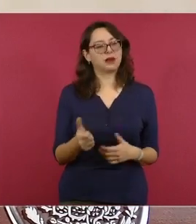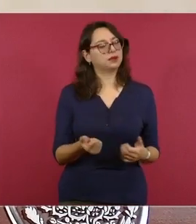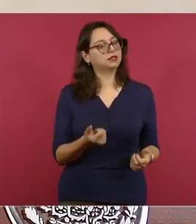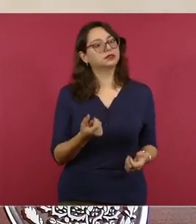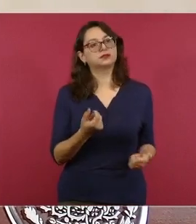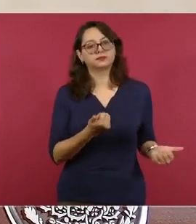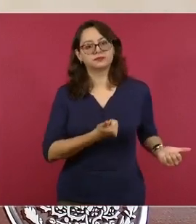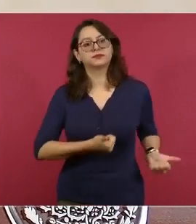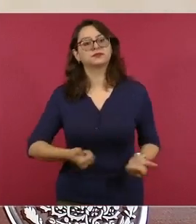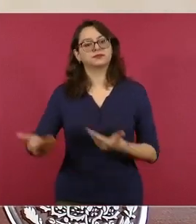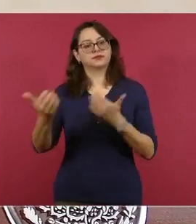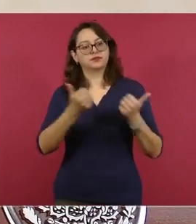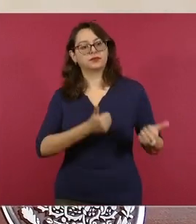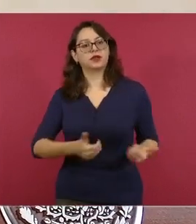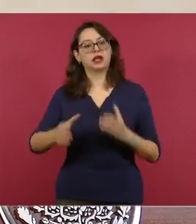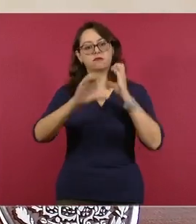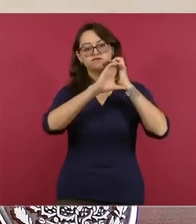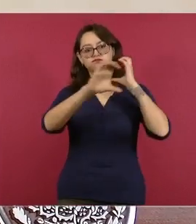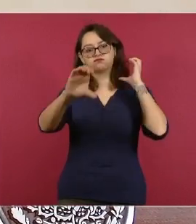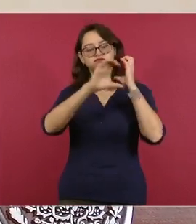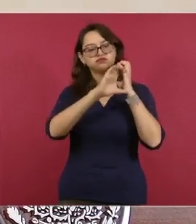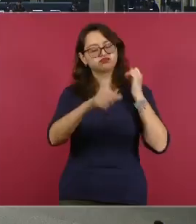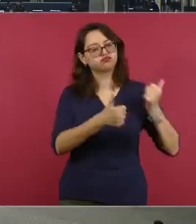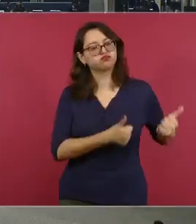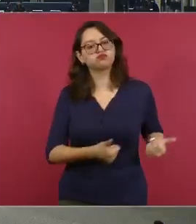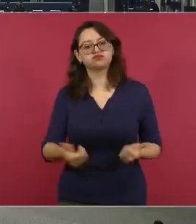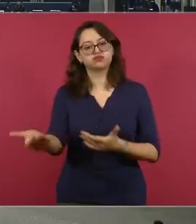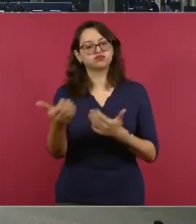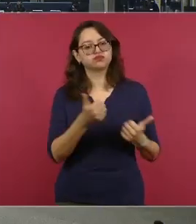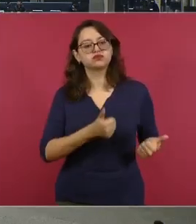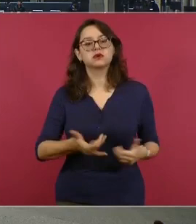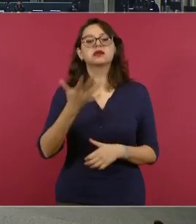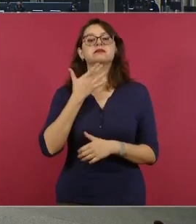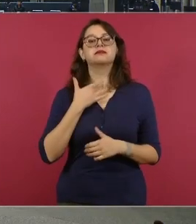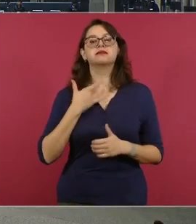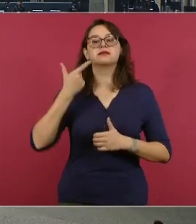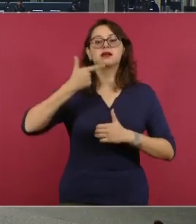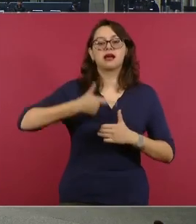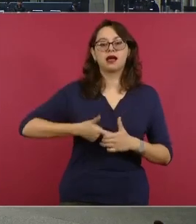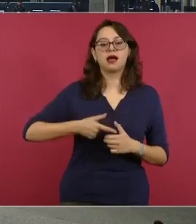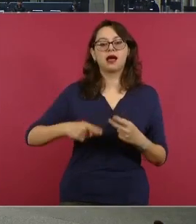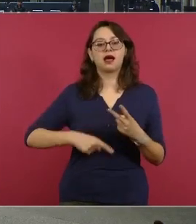enviando pipas de gasolina,